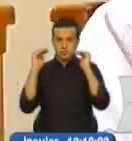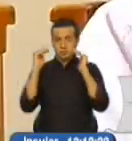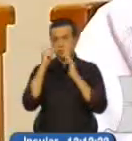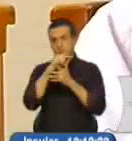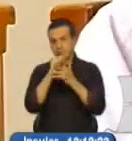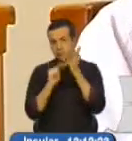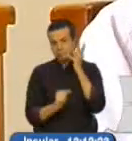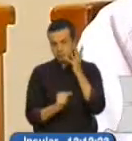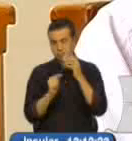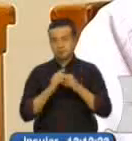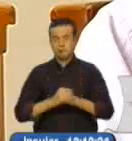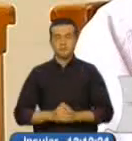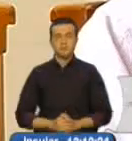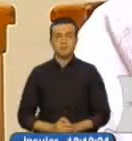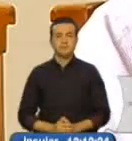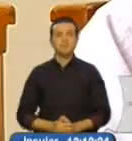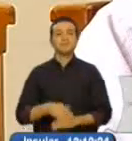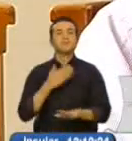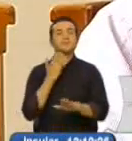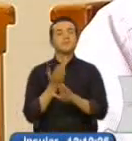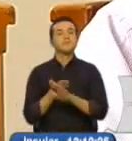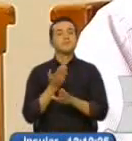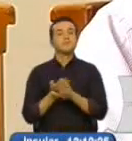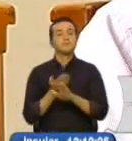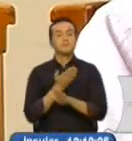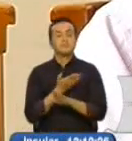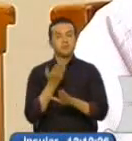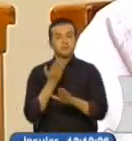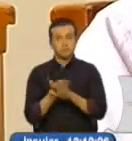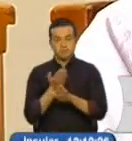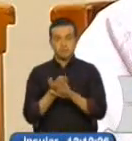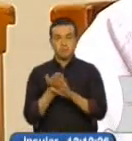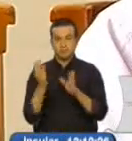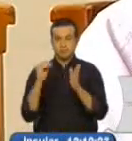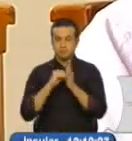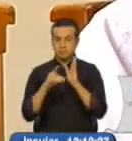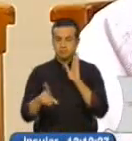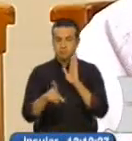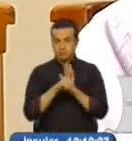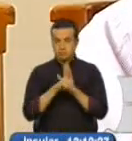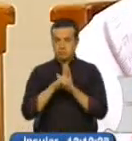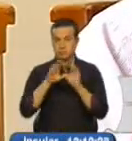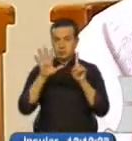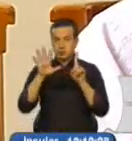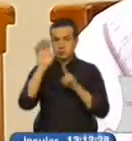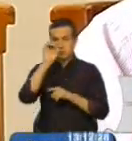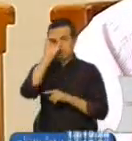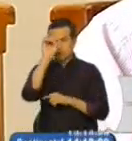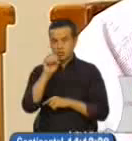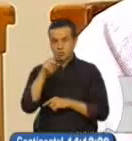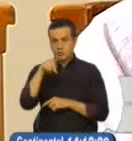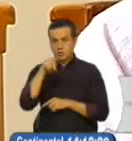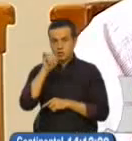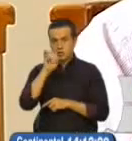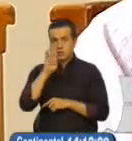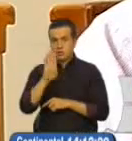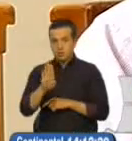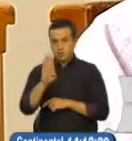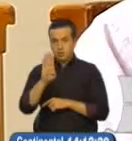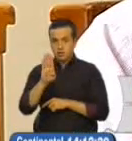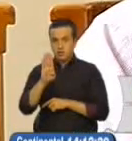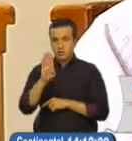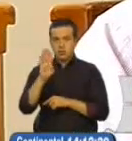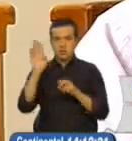otros. Estamos proponiendo que conste en la ley el 6% del Producto Interno